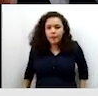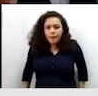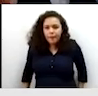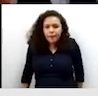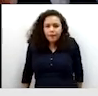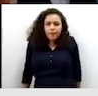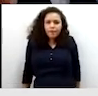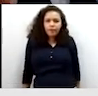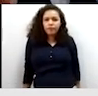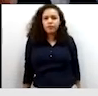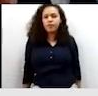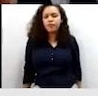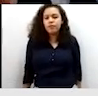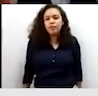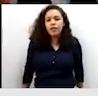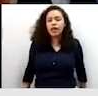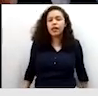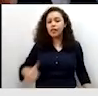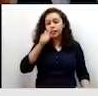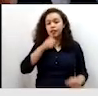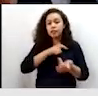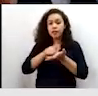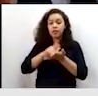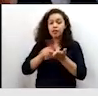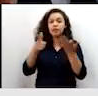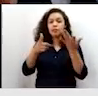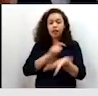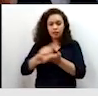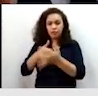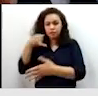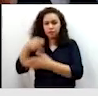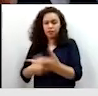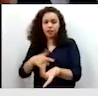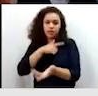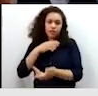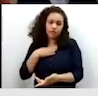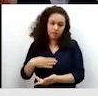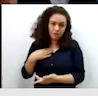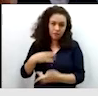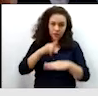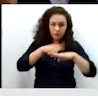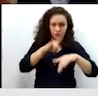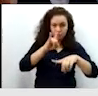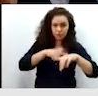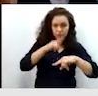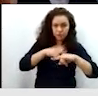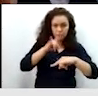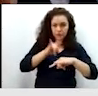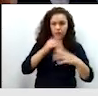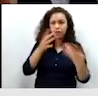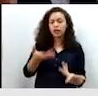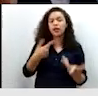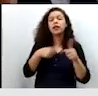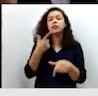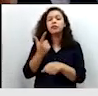Aquí es importante siempre mantener la limpieza y la higiene del sanitario. En este caso, identificar